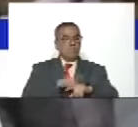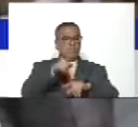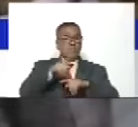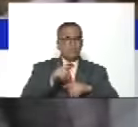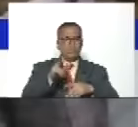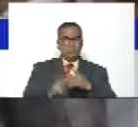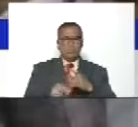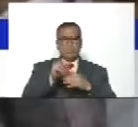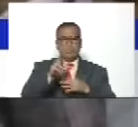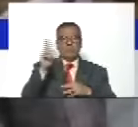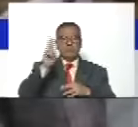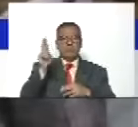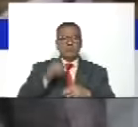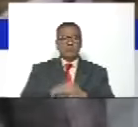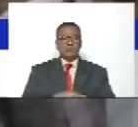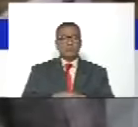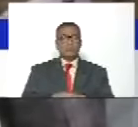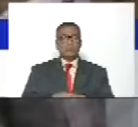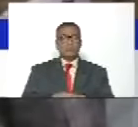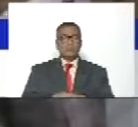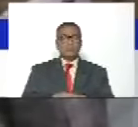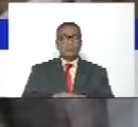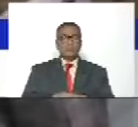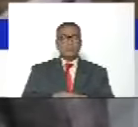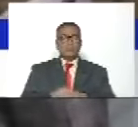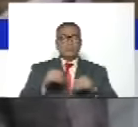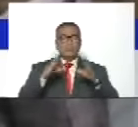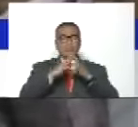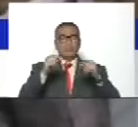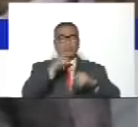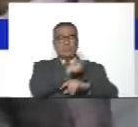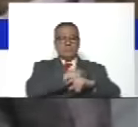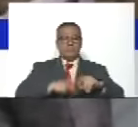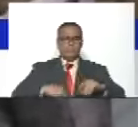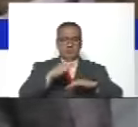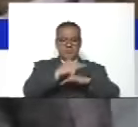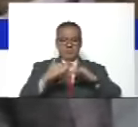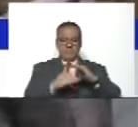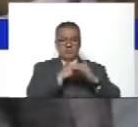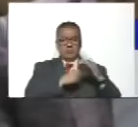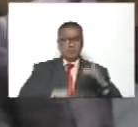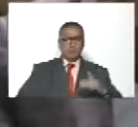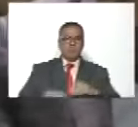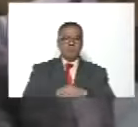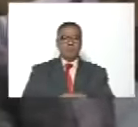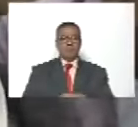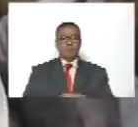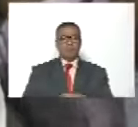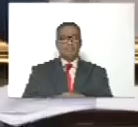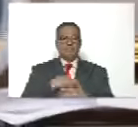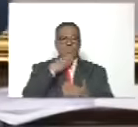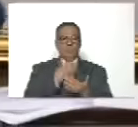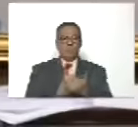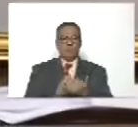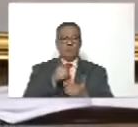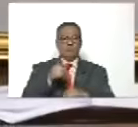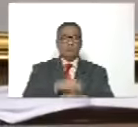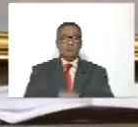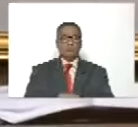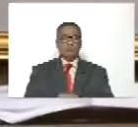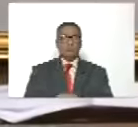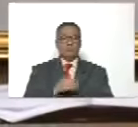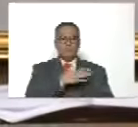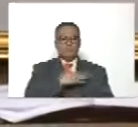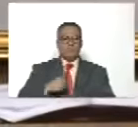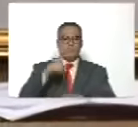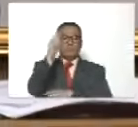estas tres repúblicas. Es todo, ciudadano vicepresidente. Gracias,